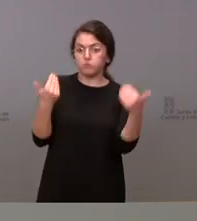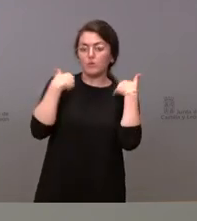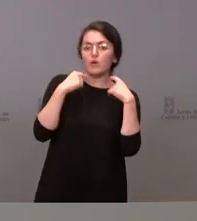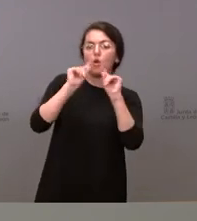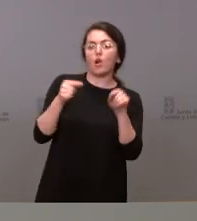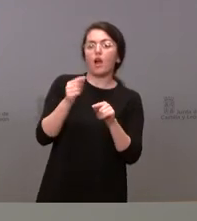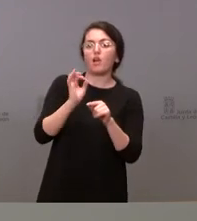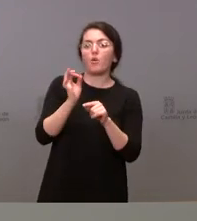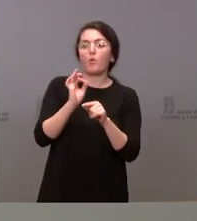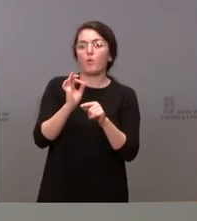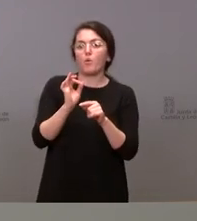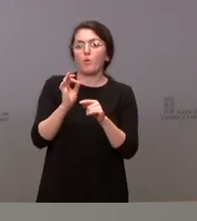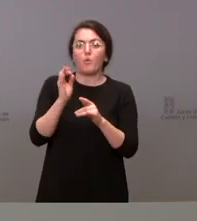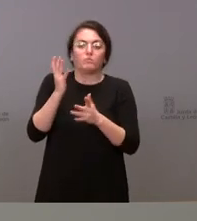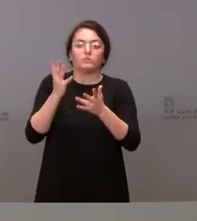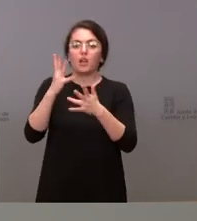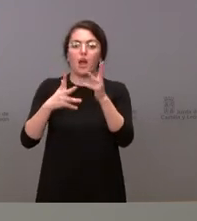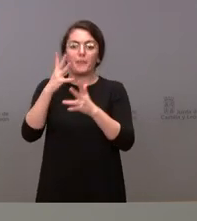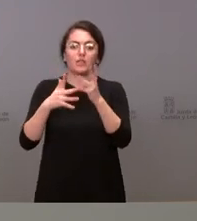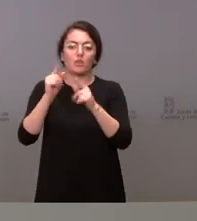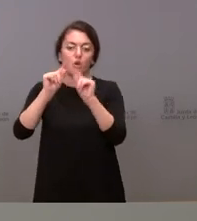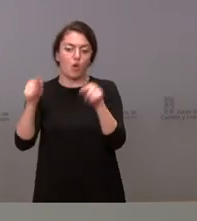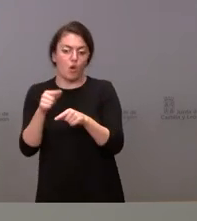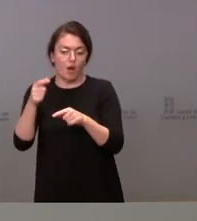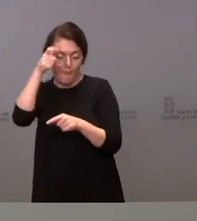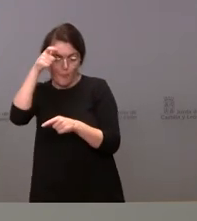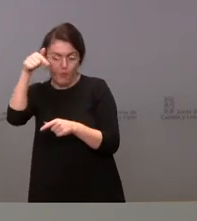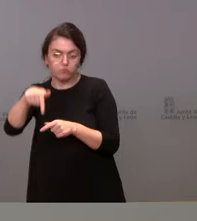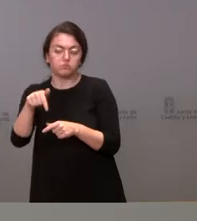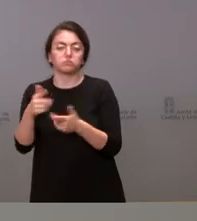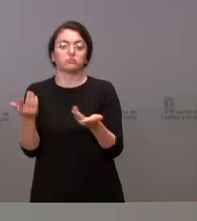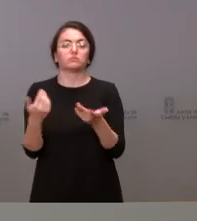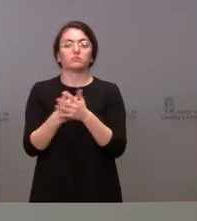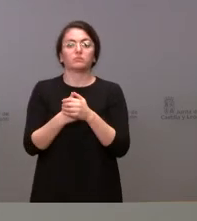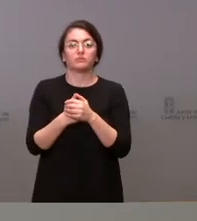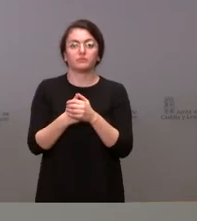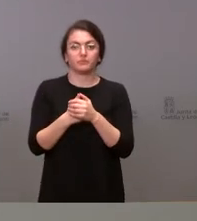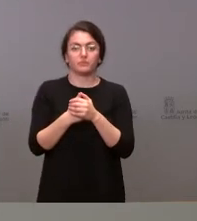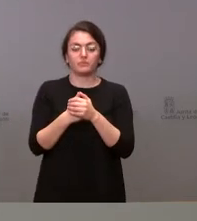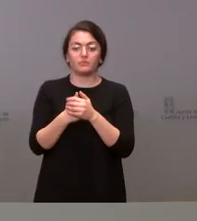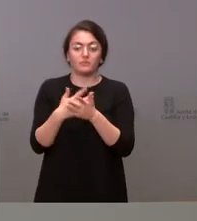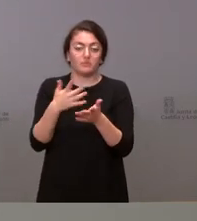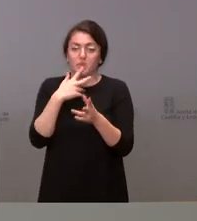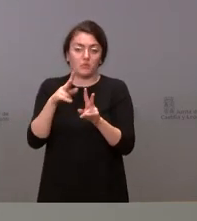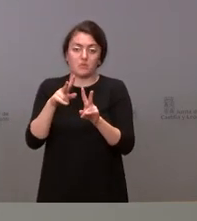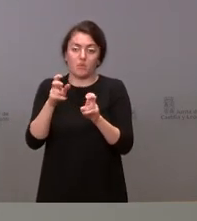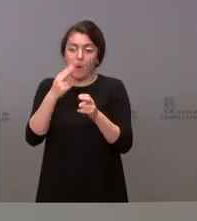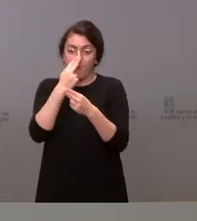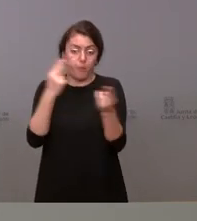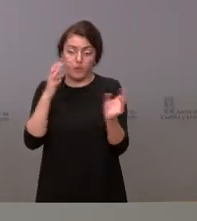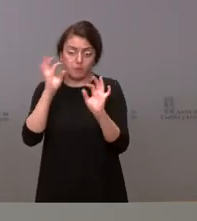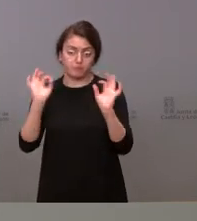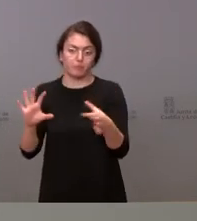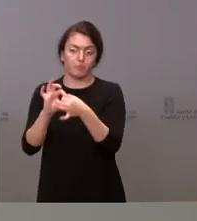ejerce esa administración local o ese municipio en concreto, y no se refiere a ninguna otra cuestión que no tenga que ver, obviamente, con lo público. No hay, por